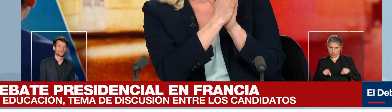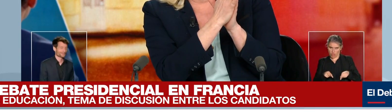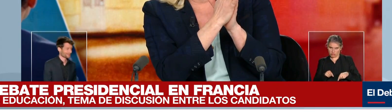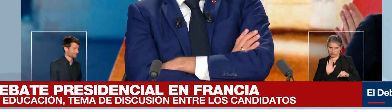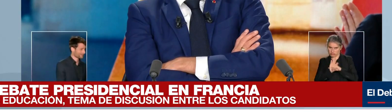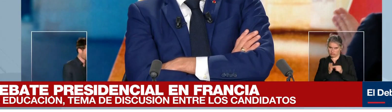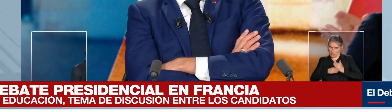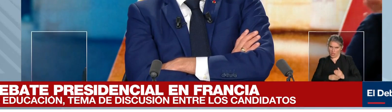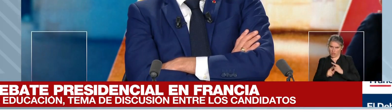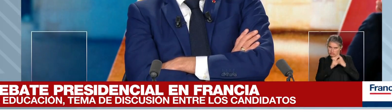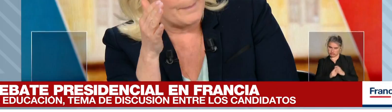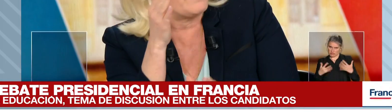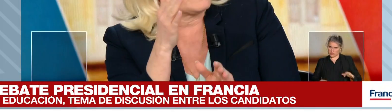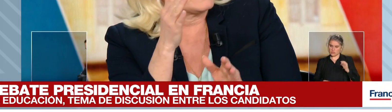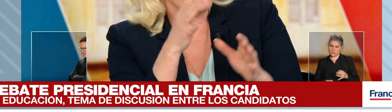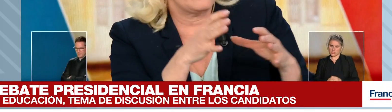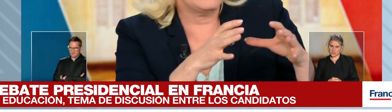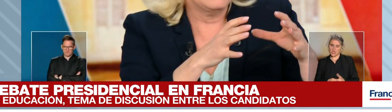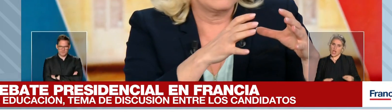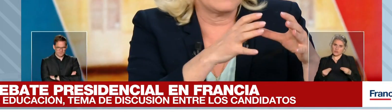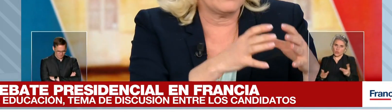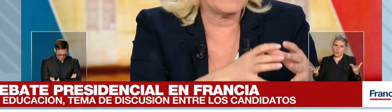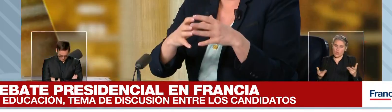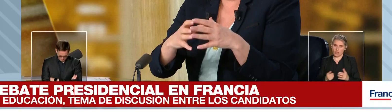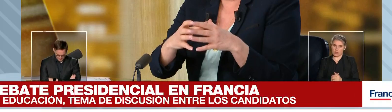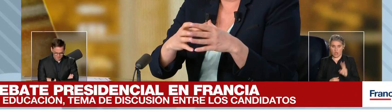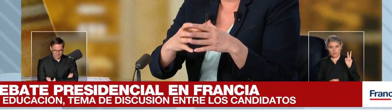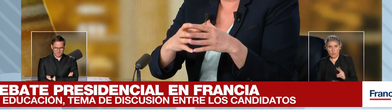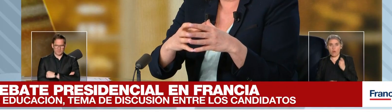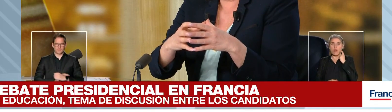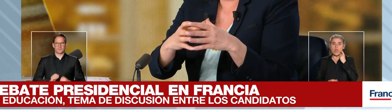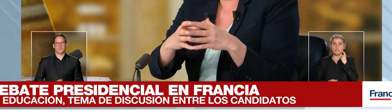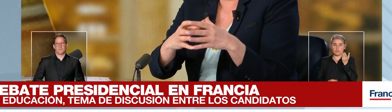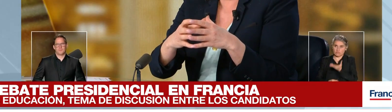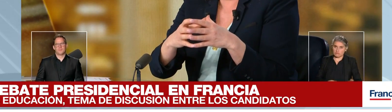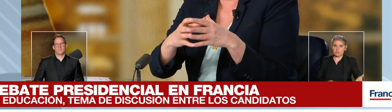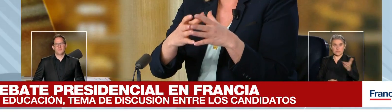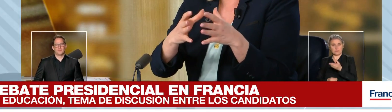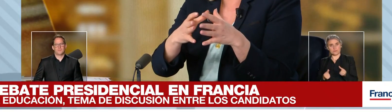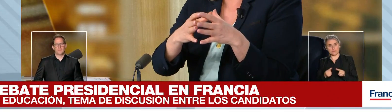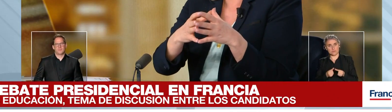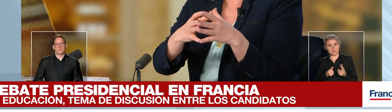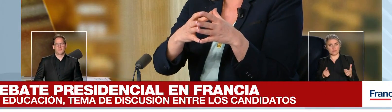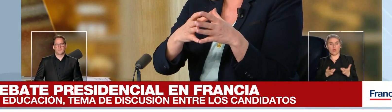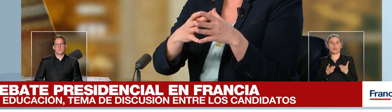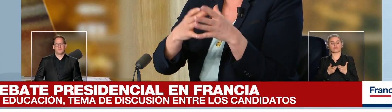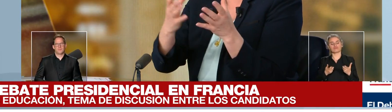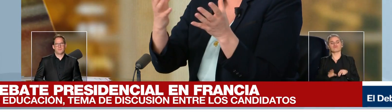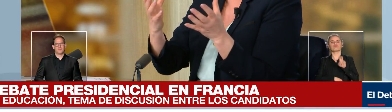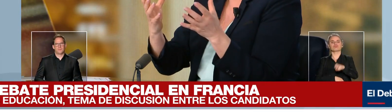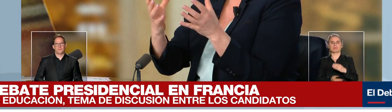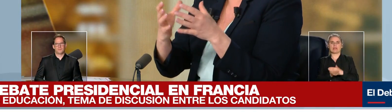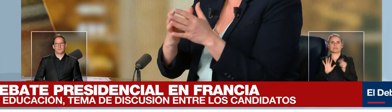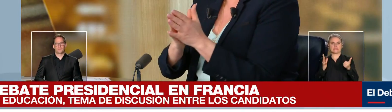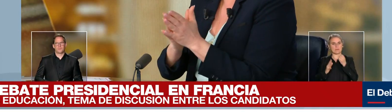Todo eso ha sido presupuestado, sí. Y esto permitirá, si usted quiere, que haya que los estudiantes lleguen